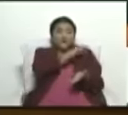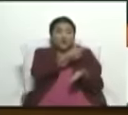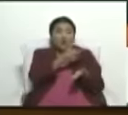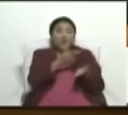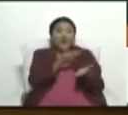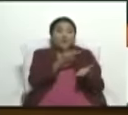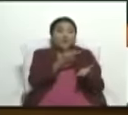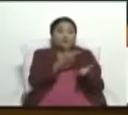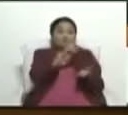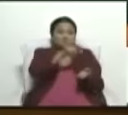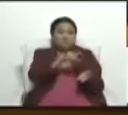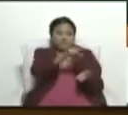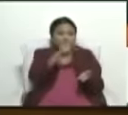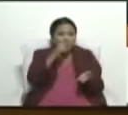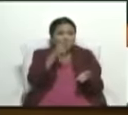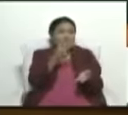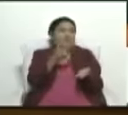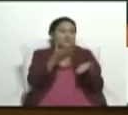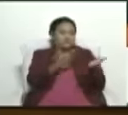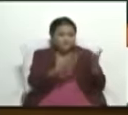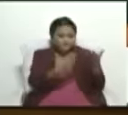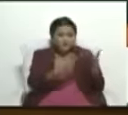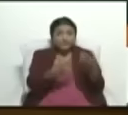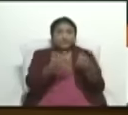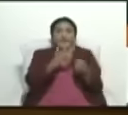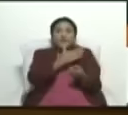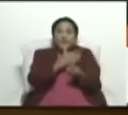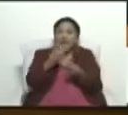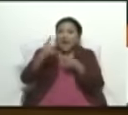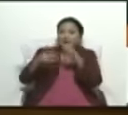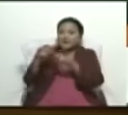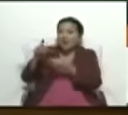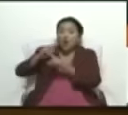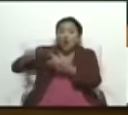quiso hacerlo con otras agrupaciones.